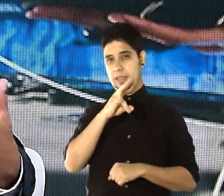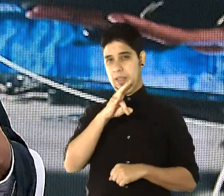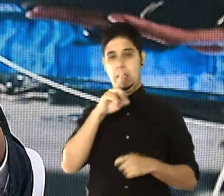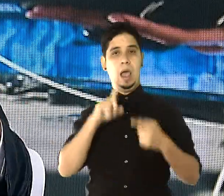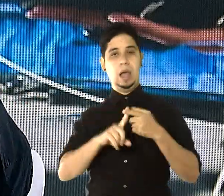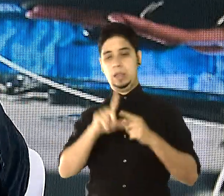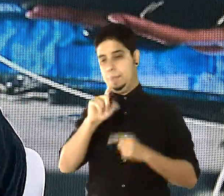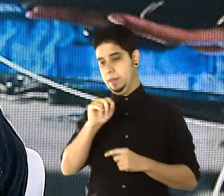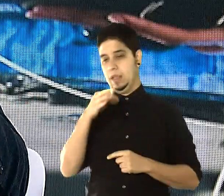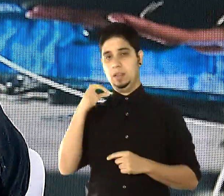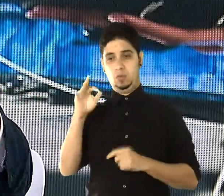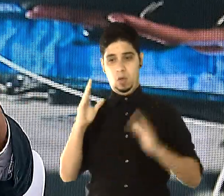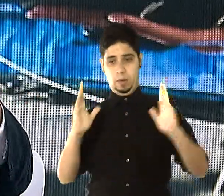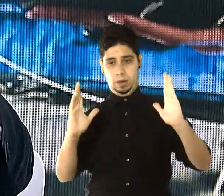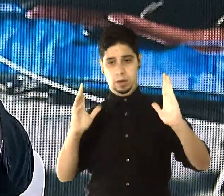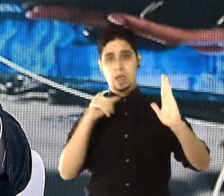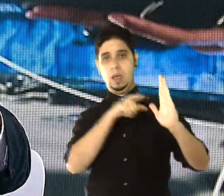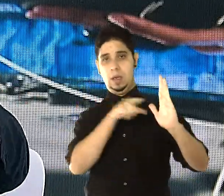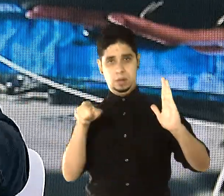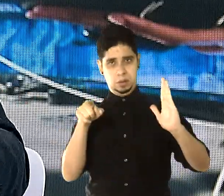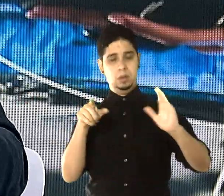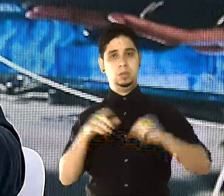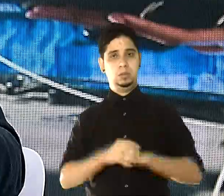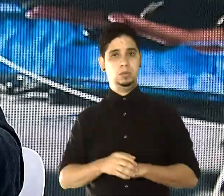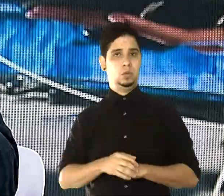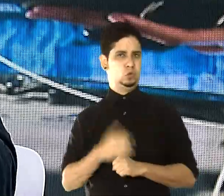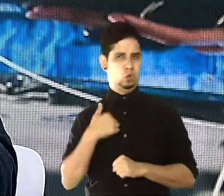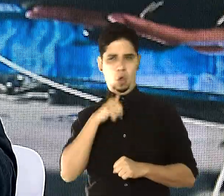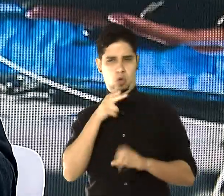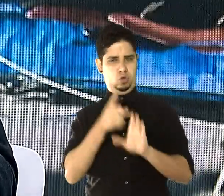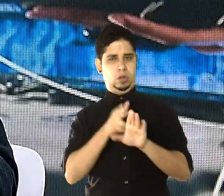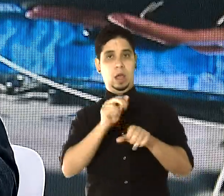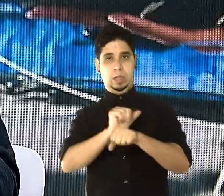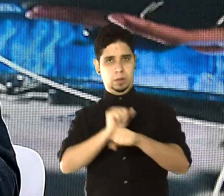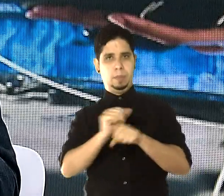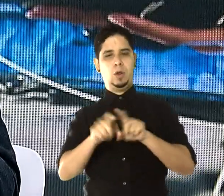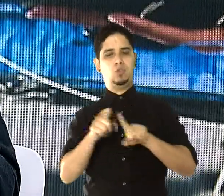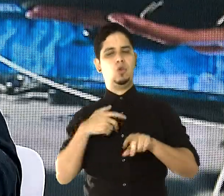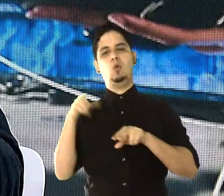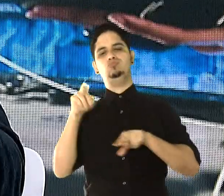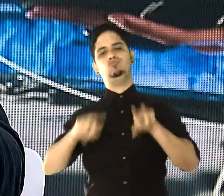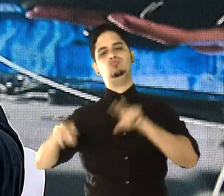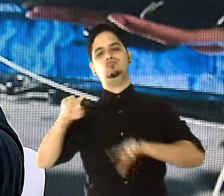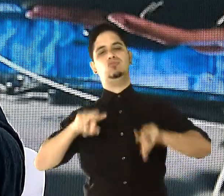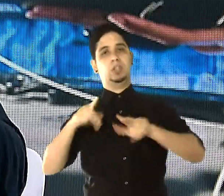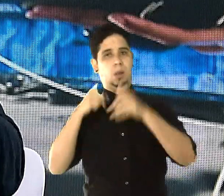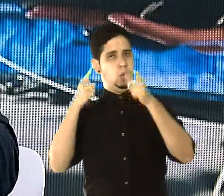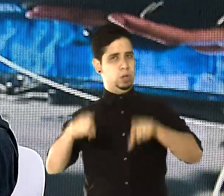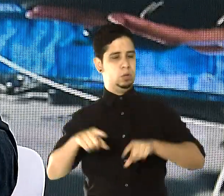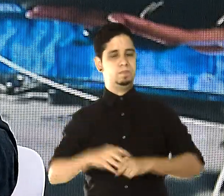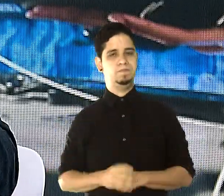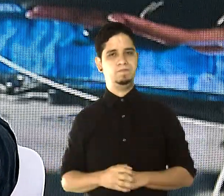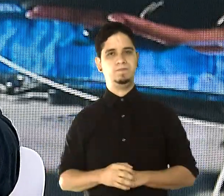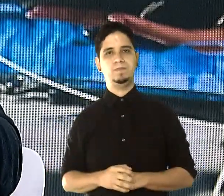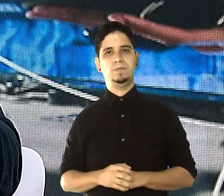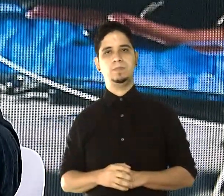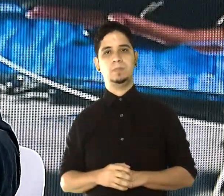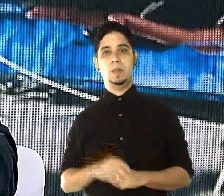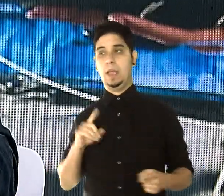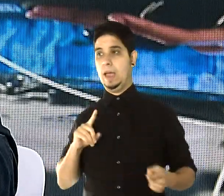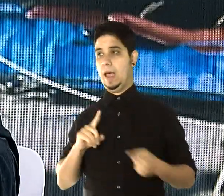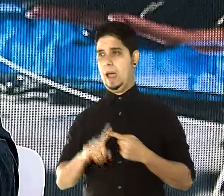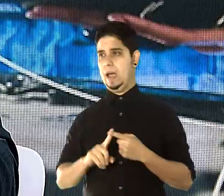el COR3, ciertamente lo seguía de cerca cuando estaba en otra agencia de gobierno, en desarrollo económico, y no fue hasta